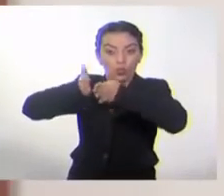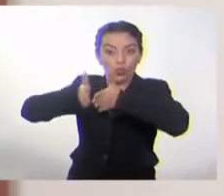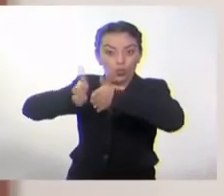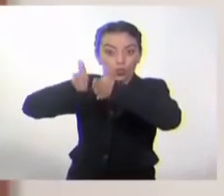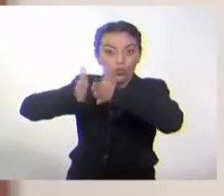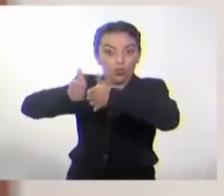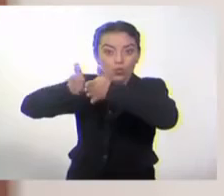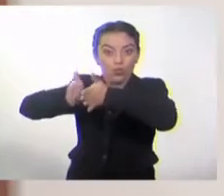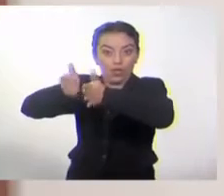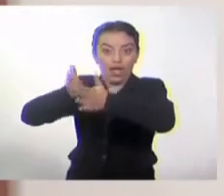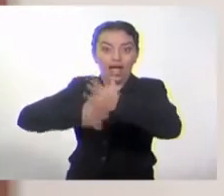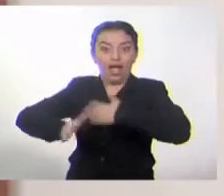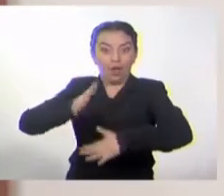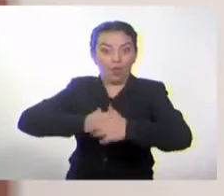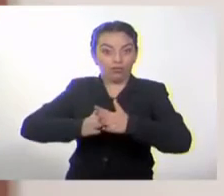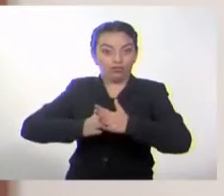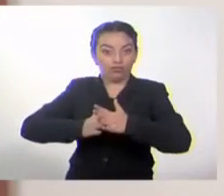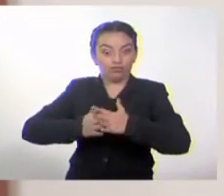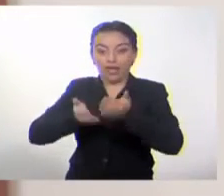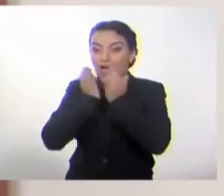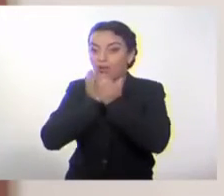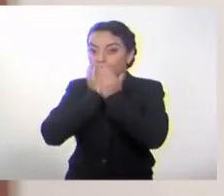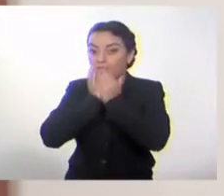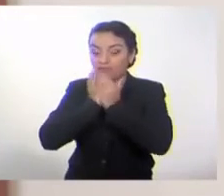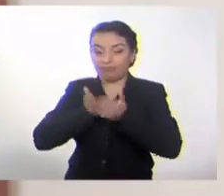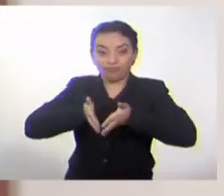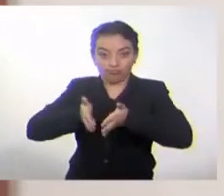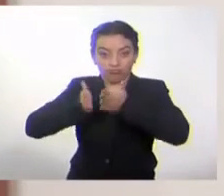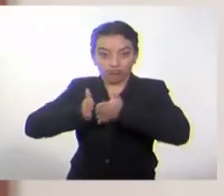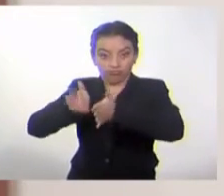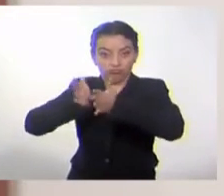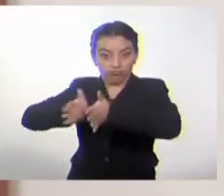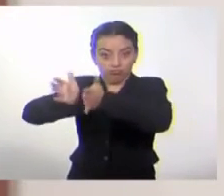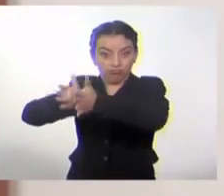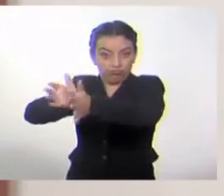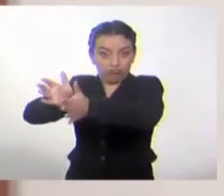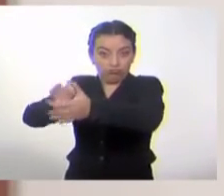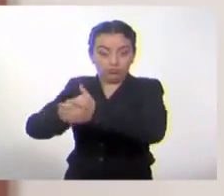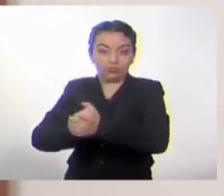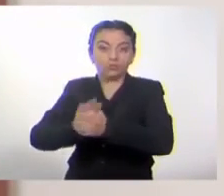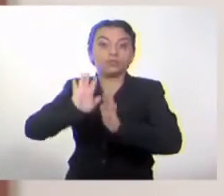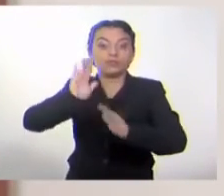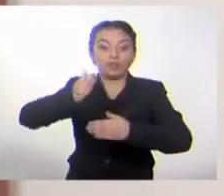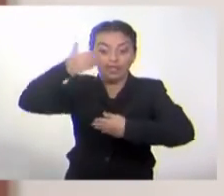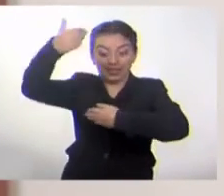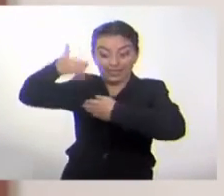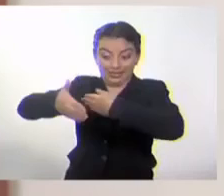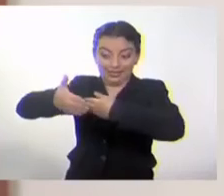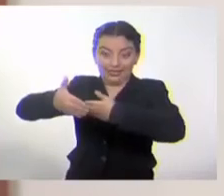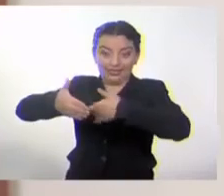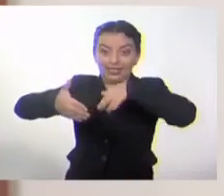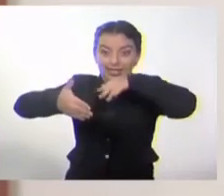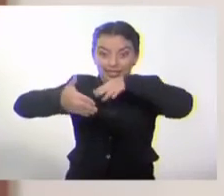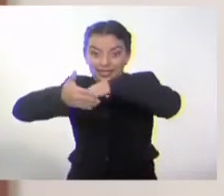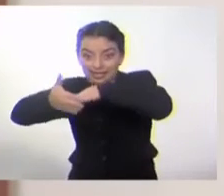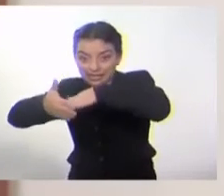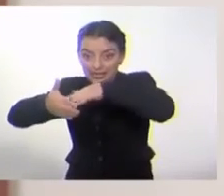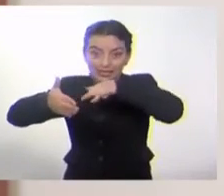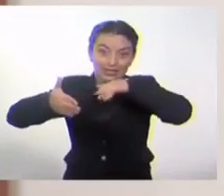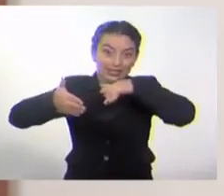si cortamos ese flujo, en cualquiera de sus puntos, deja de fluir hacia adelante. En cambio, en